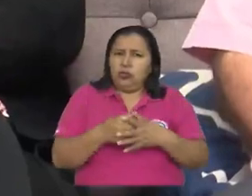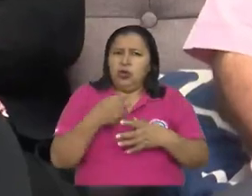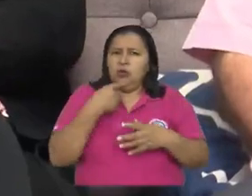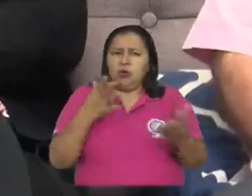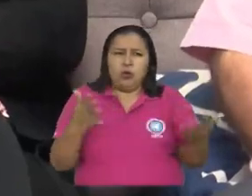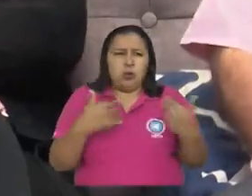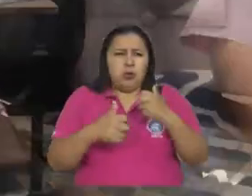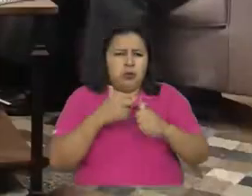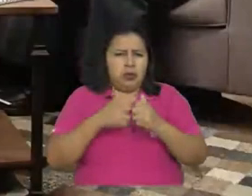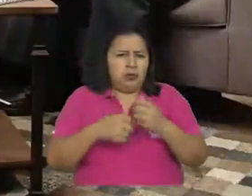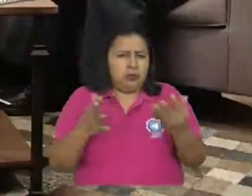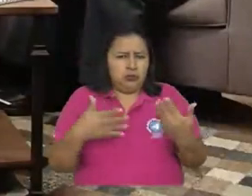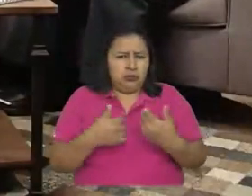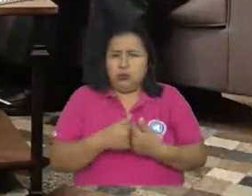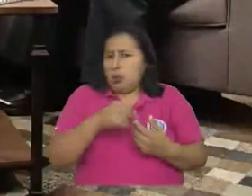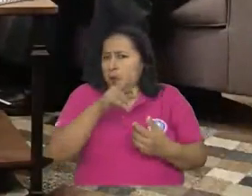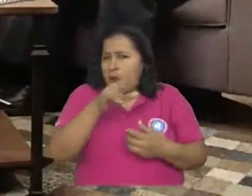muchos problemas.